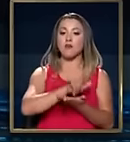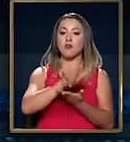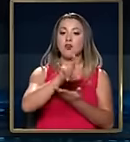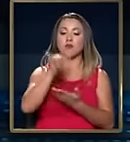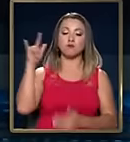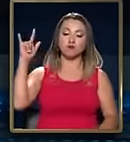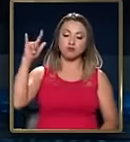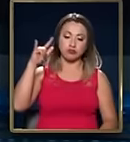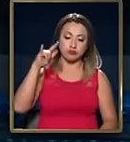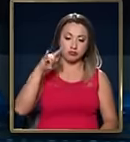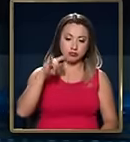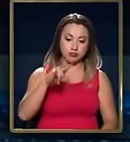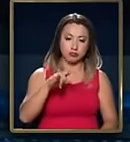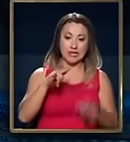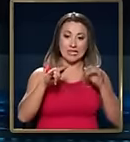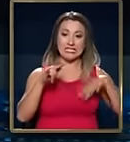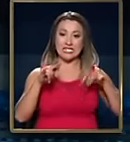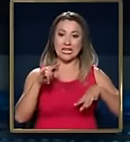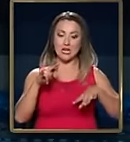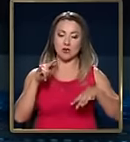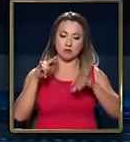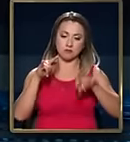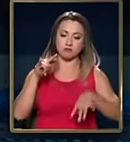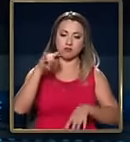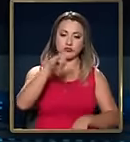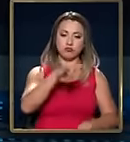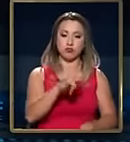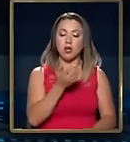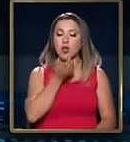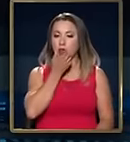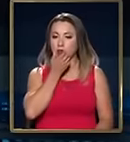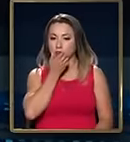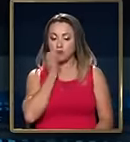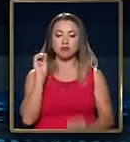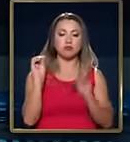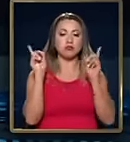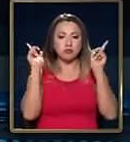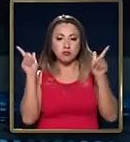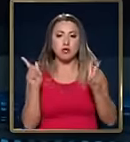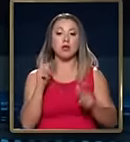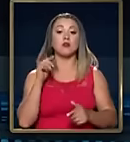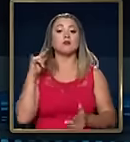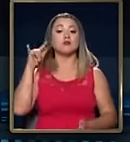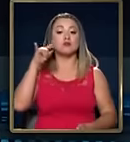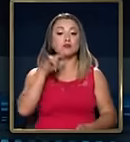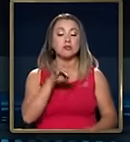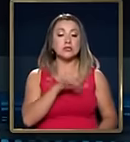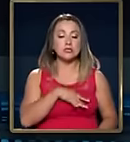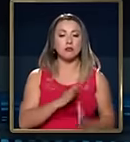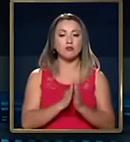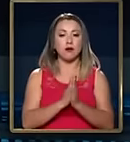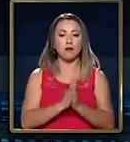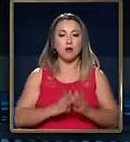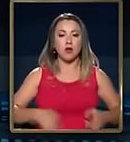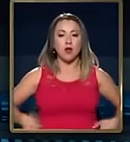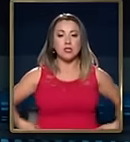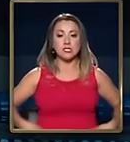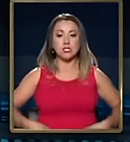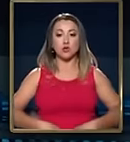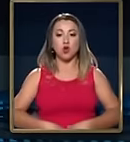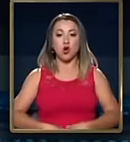a territorio chileno y el oficial del avión dice, señores pasajeros, vamos ingresando a territorio chileno, por favor, apriétense el